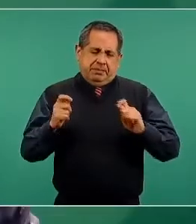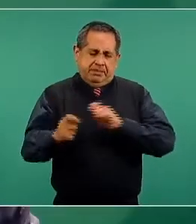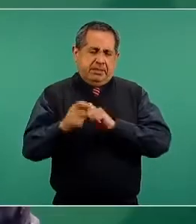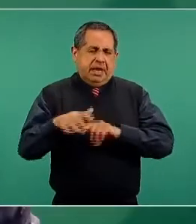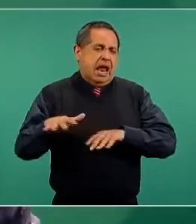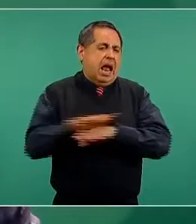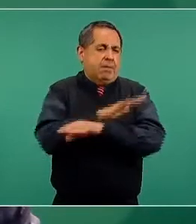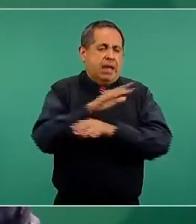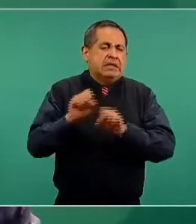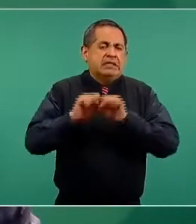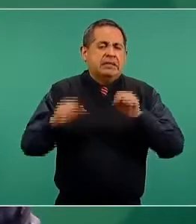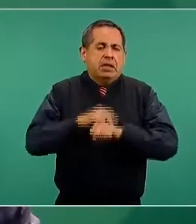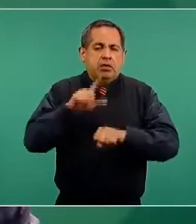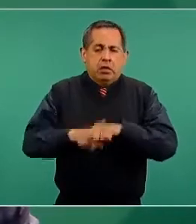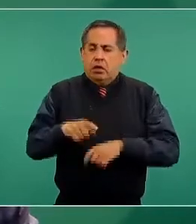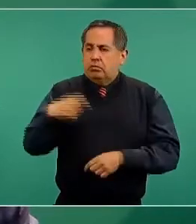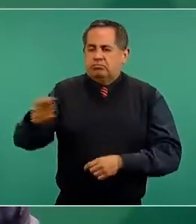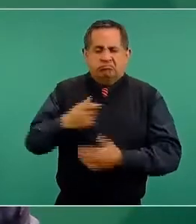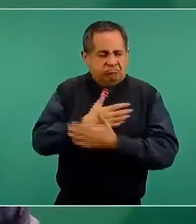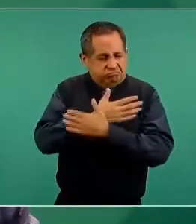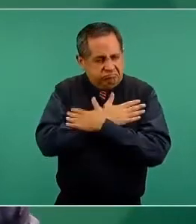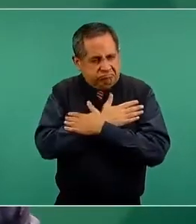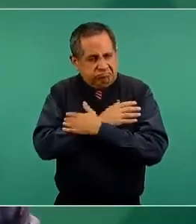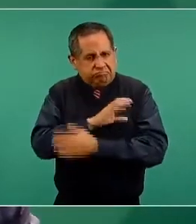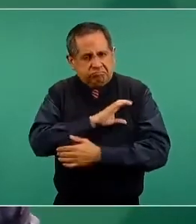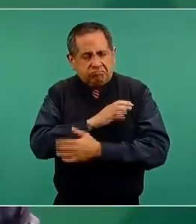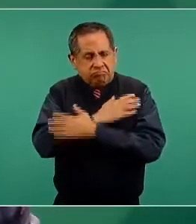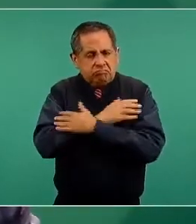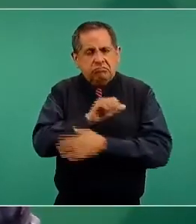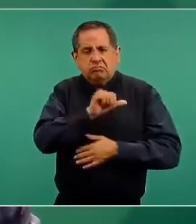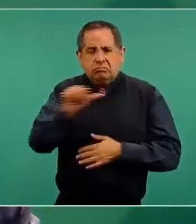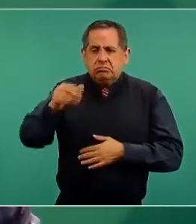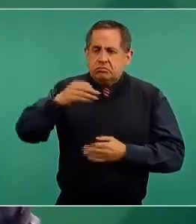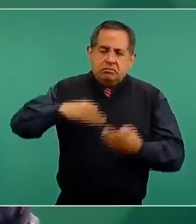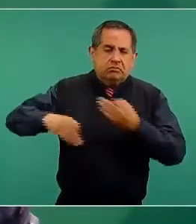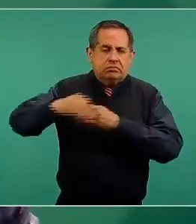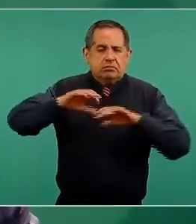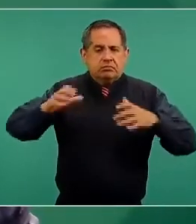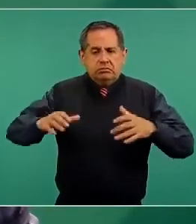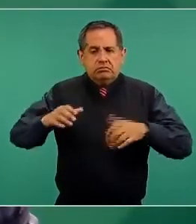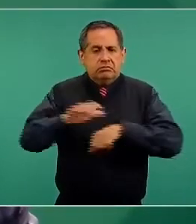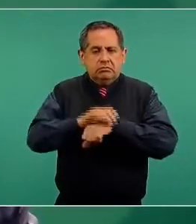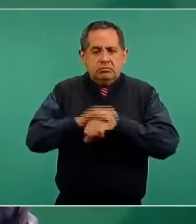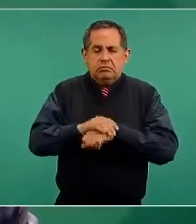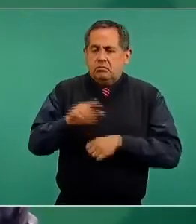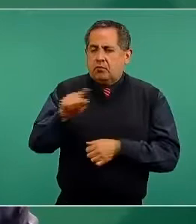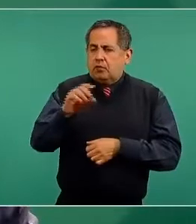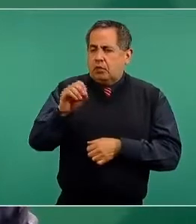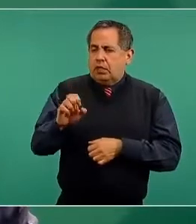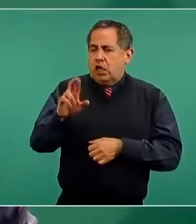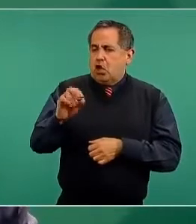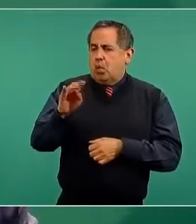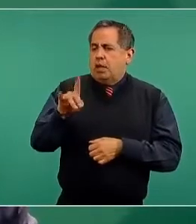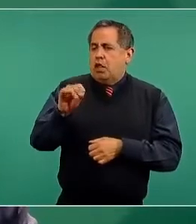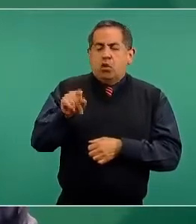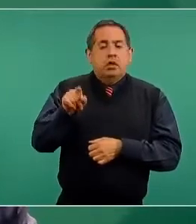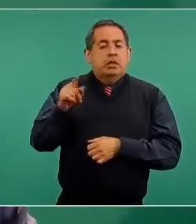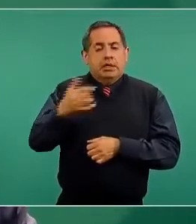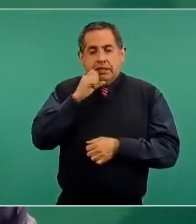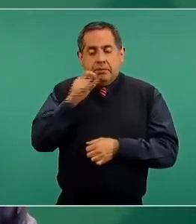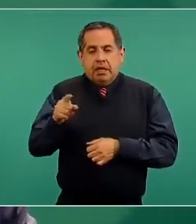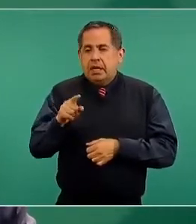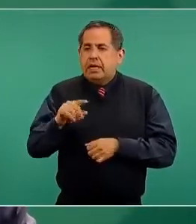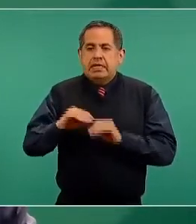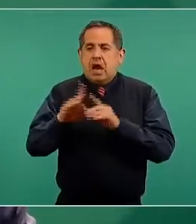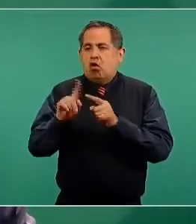Salud. Le mandamos un abrazo con todo aprecio y respeto y cariño a nuestro amigo Zoe Robledo Aburto y por